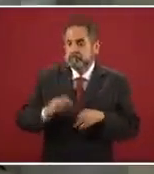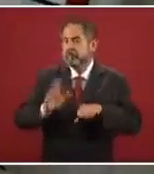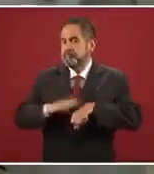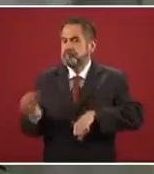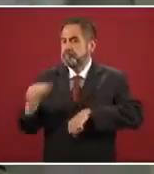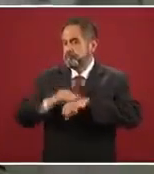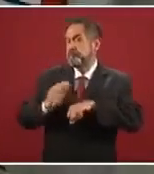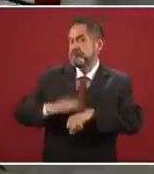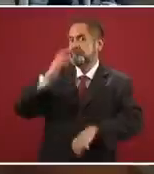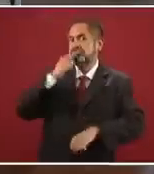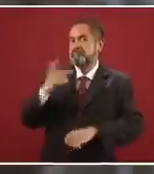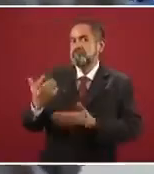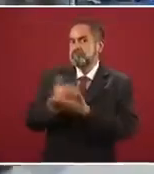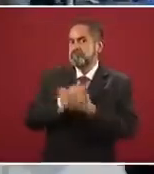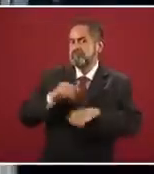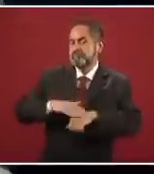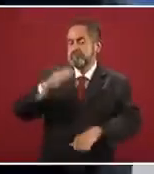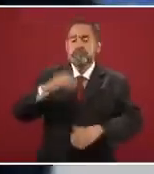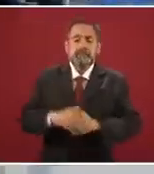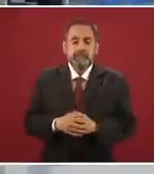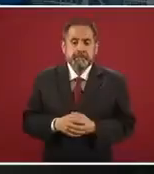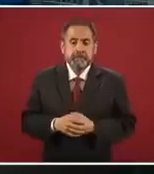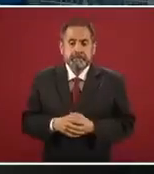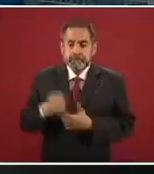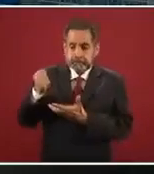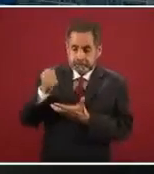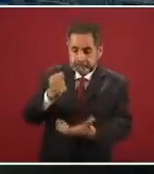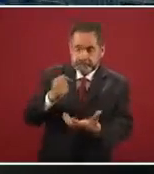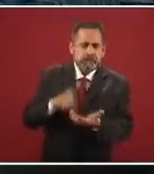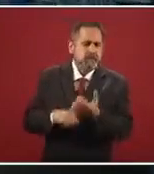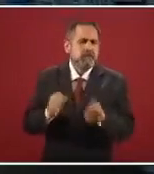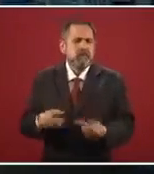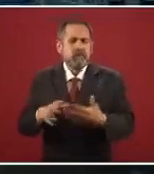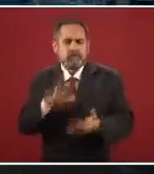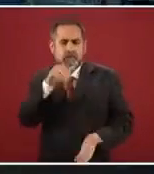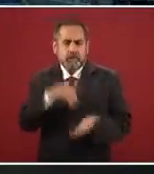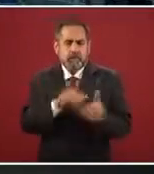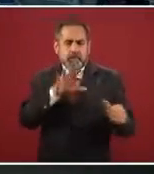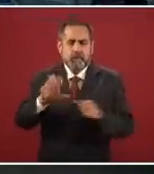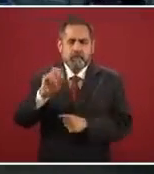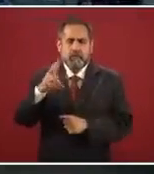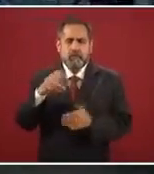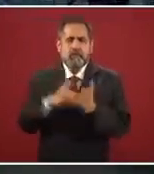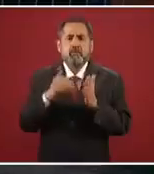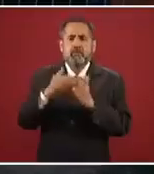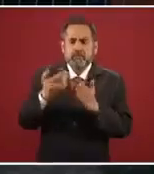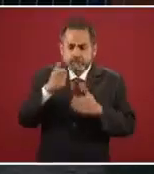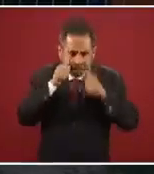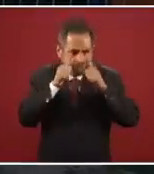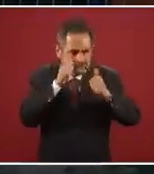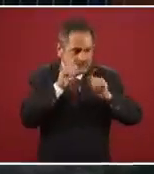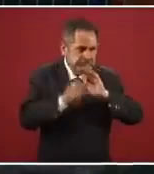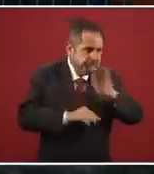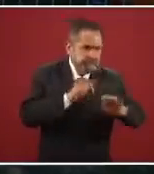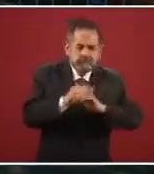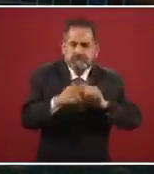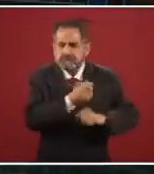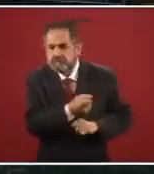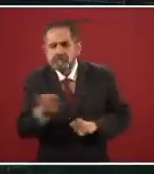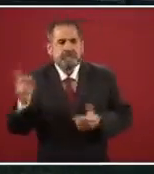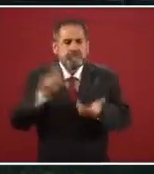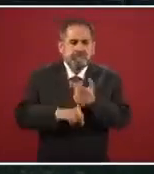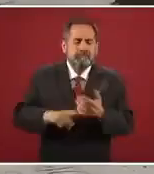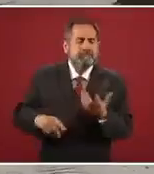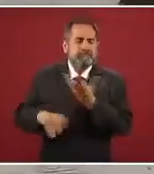programado. El presupuesto erogado fue de 5.608 millones de pesos para la atención y servicios a migrantes